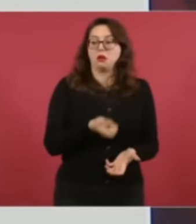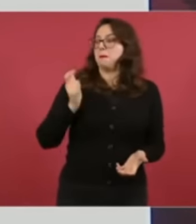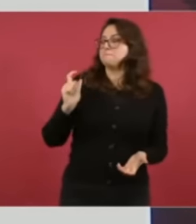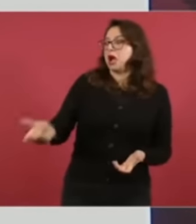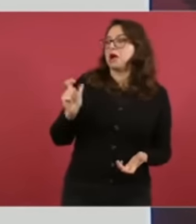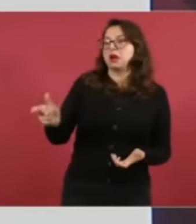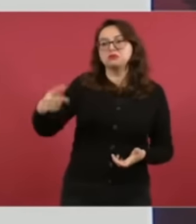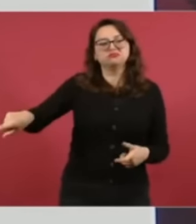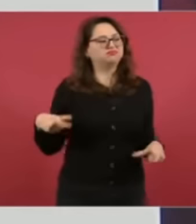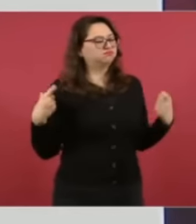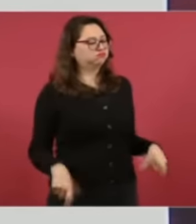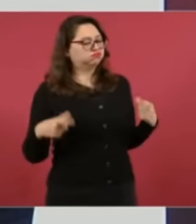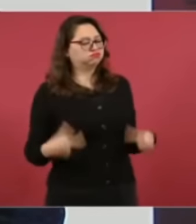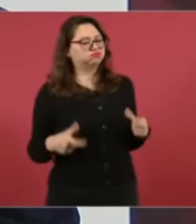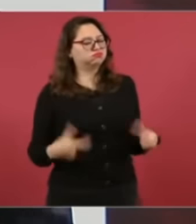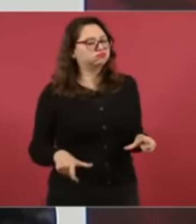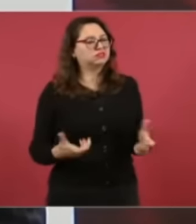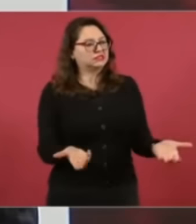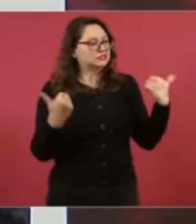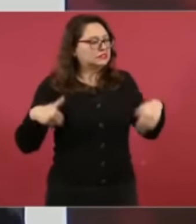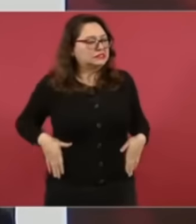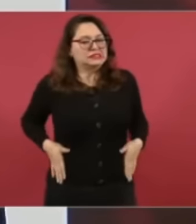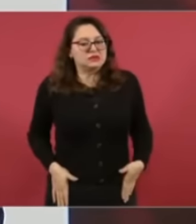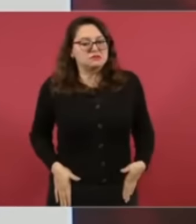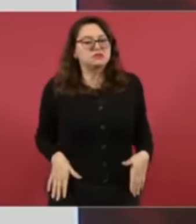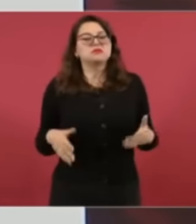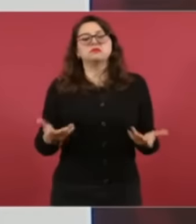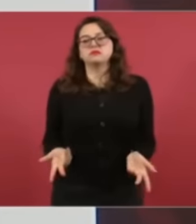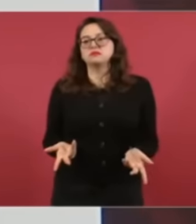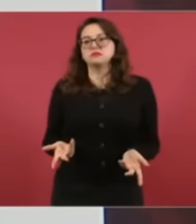Y están ocupando los cargos para defender